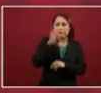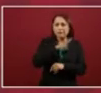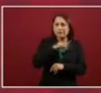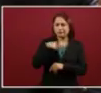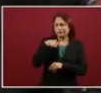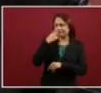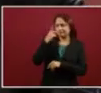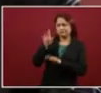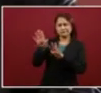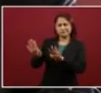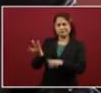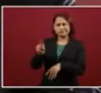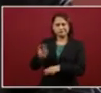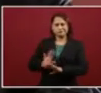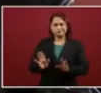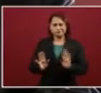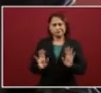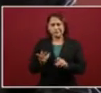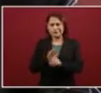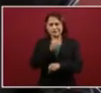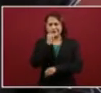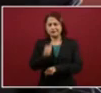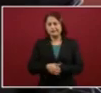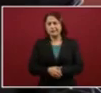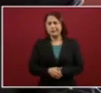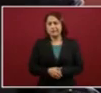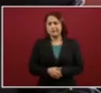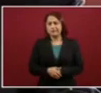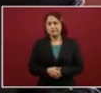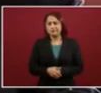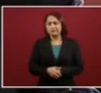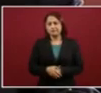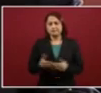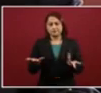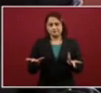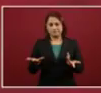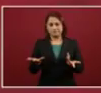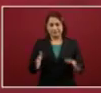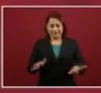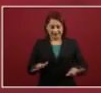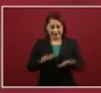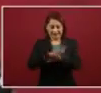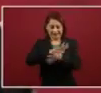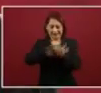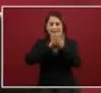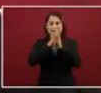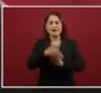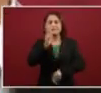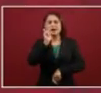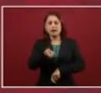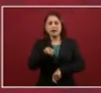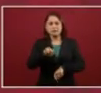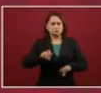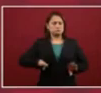parte del cambio es que también si actuamos de otra manera los mercados pues